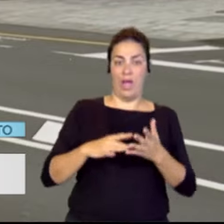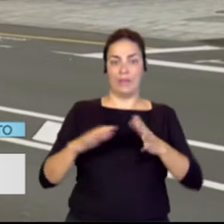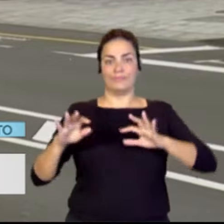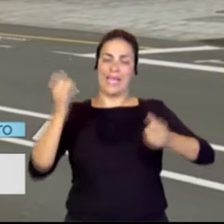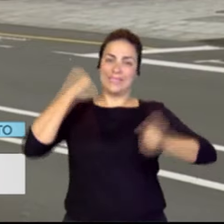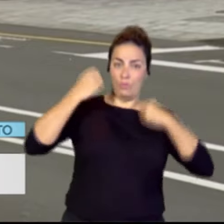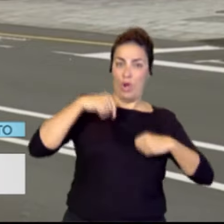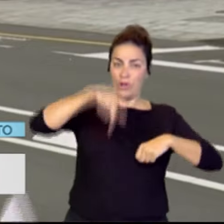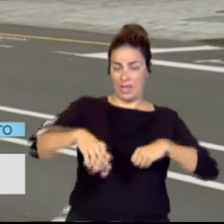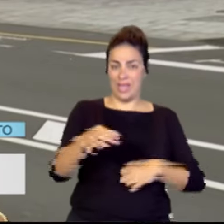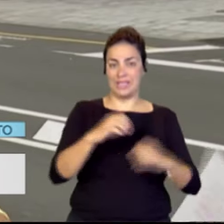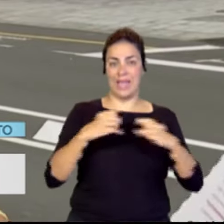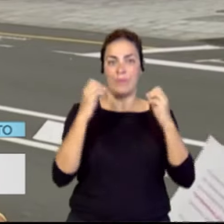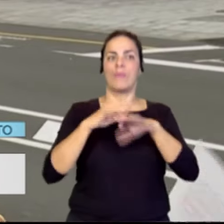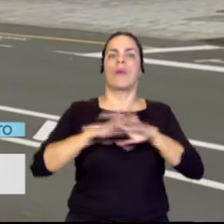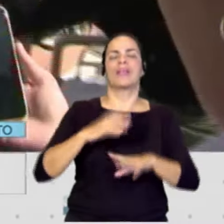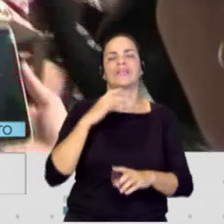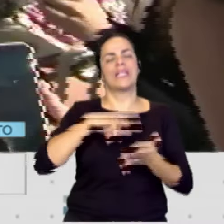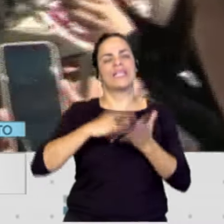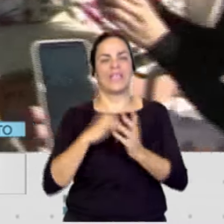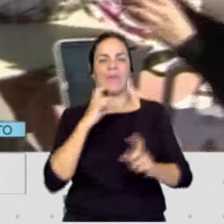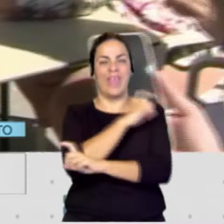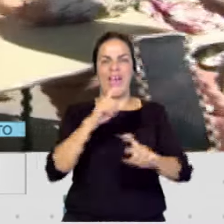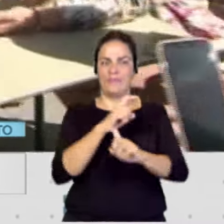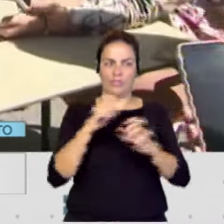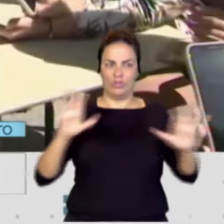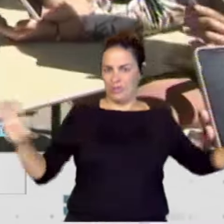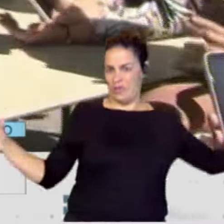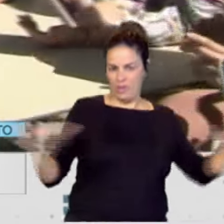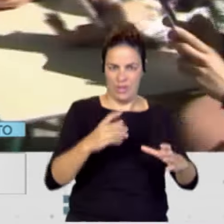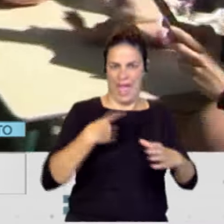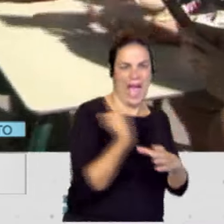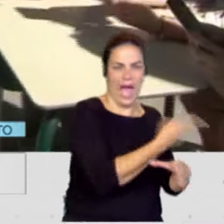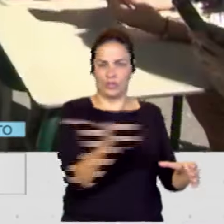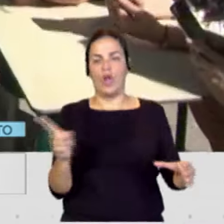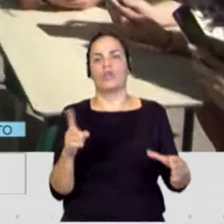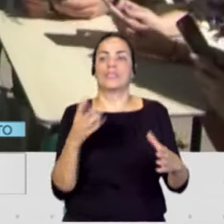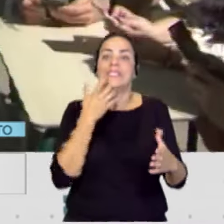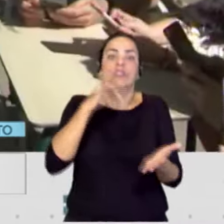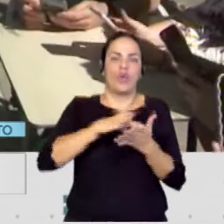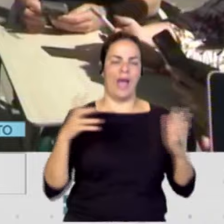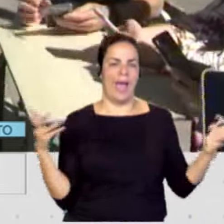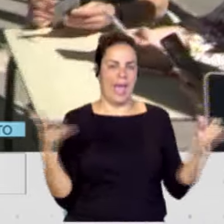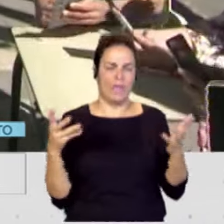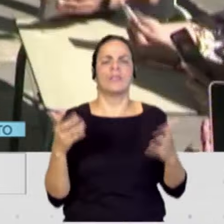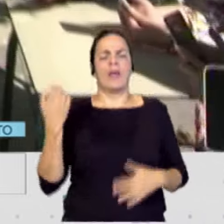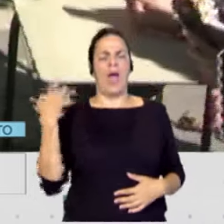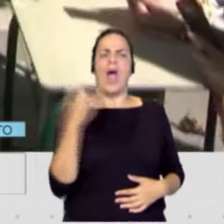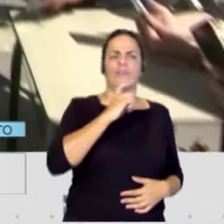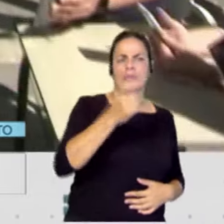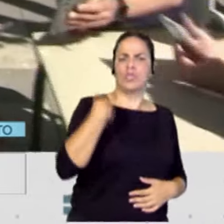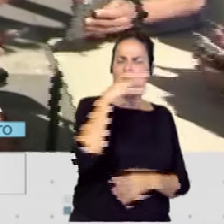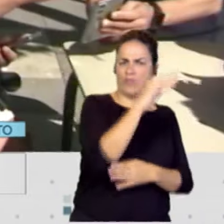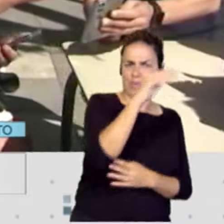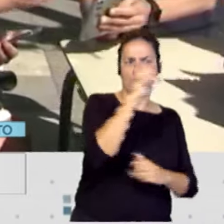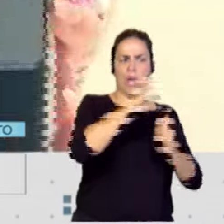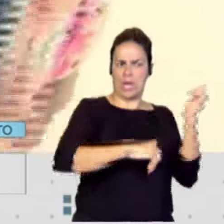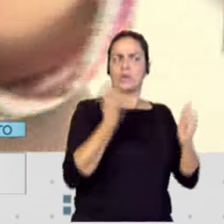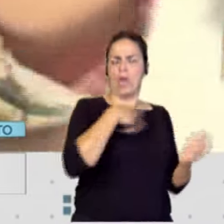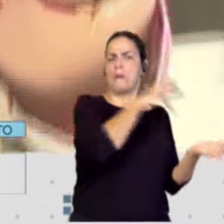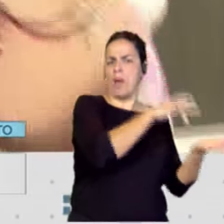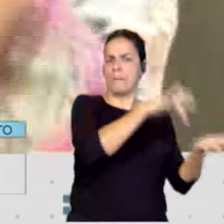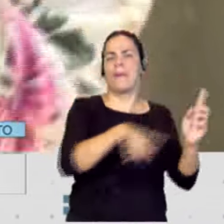de la palma del sistema de aviso masivo en caso de emergencia es alerta hay que destacar que ya se ha realizado en Islas como fuerte Ventura y el hierro y en algunos